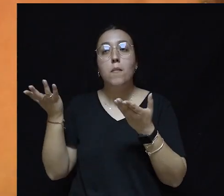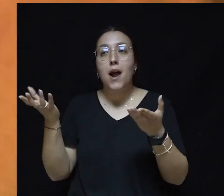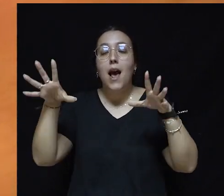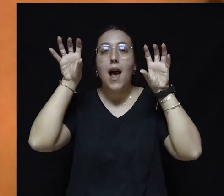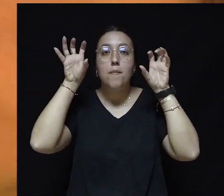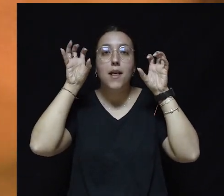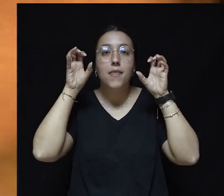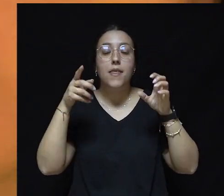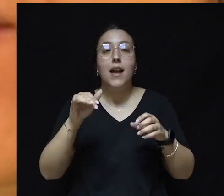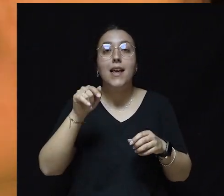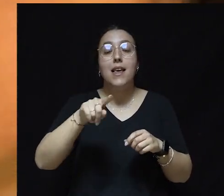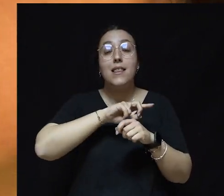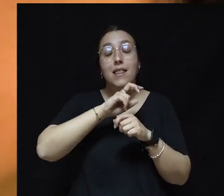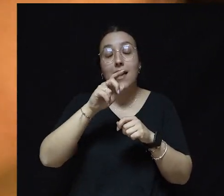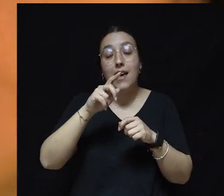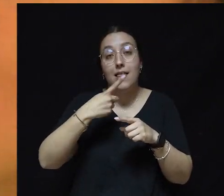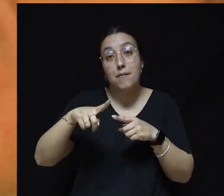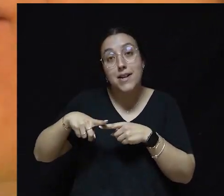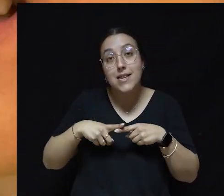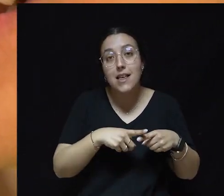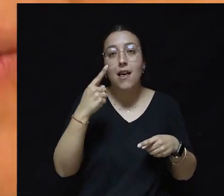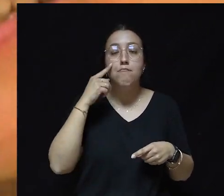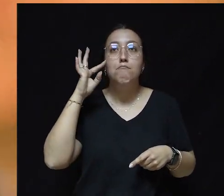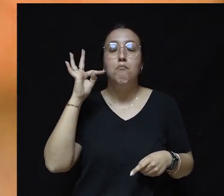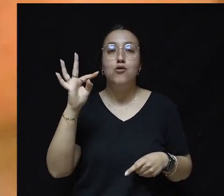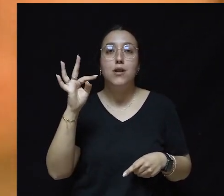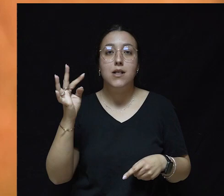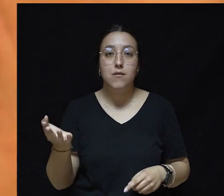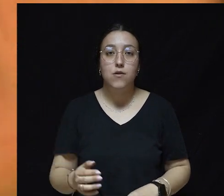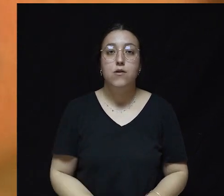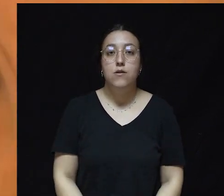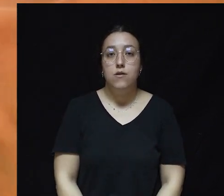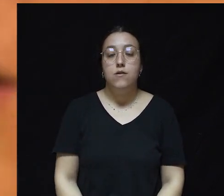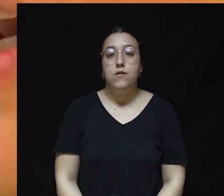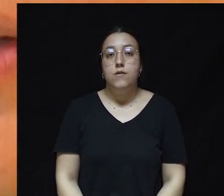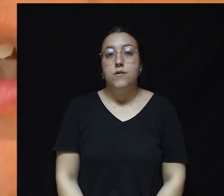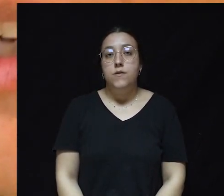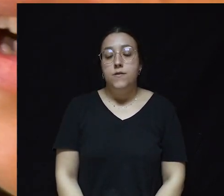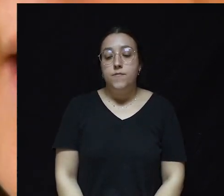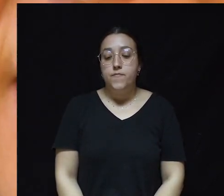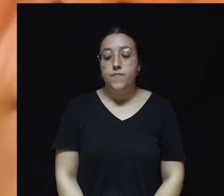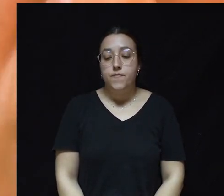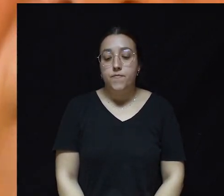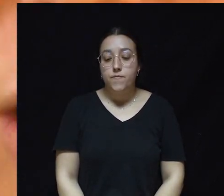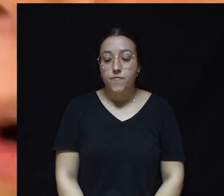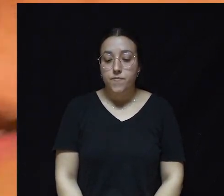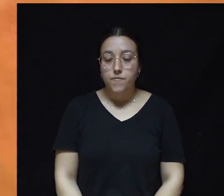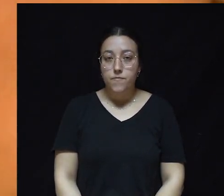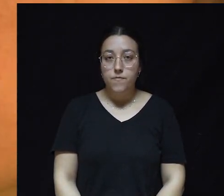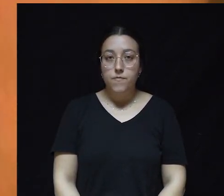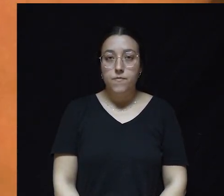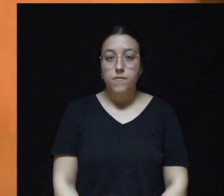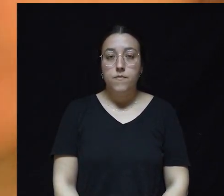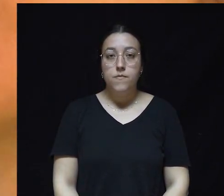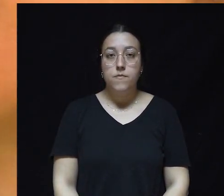aprendizaje o simplemente en los que introducen las familias en el aula, pues esa diversidad es vista como positiva, ¿no? Gestionándola bien desde una igualdad,